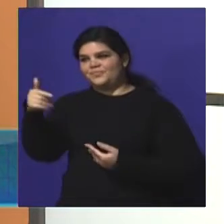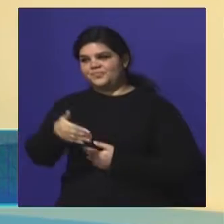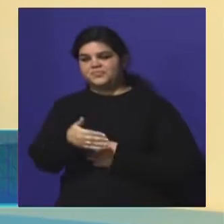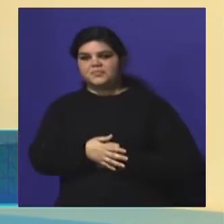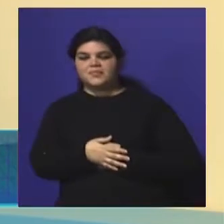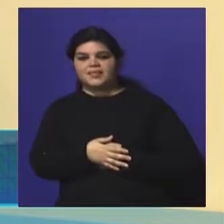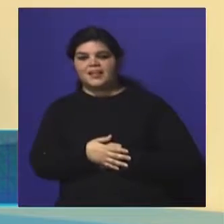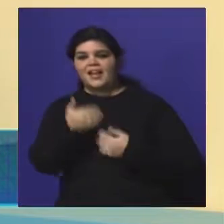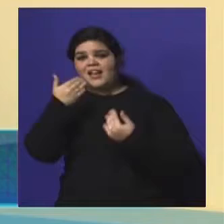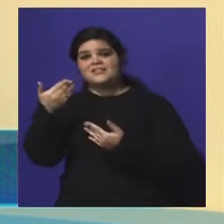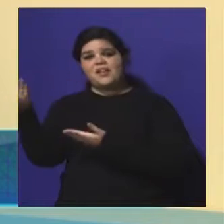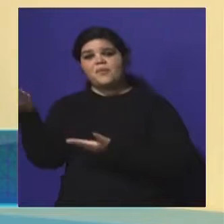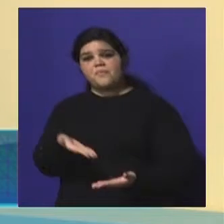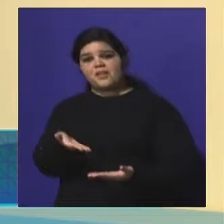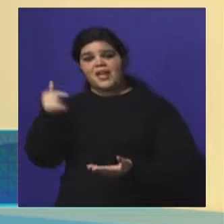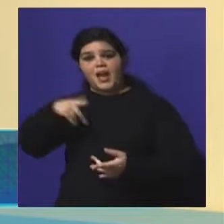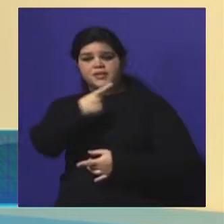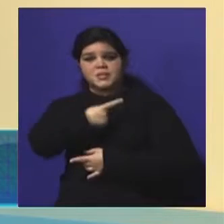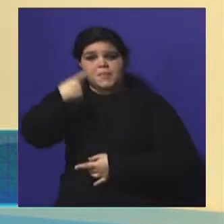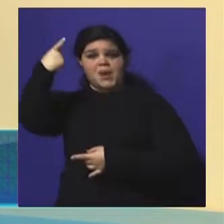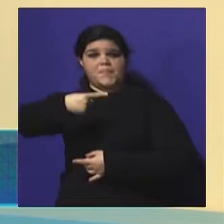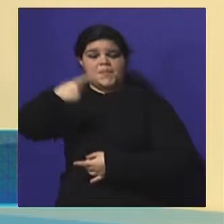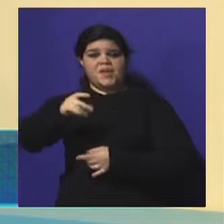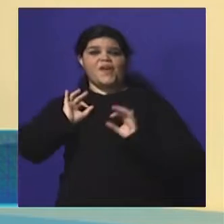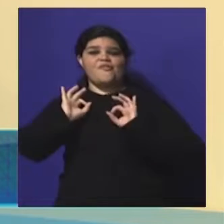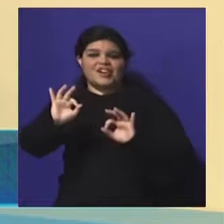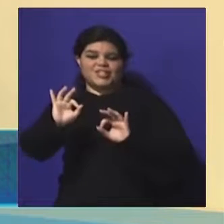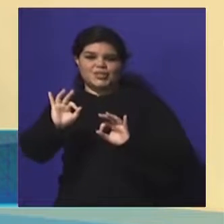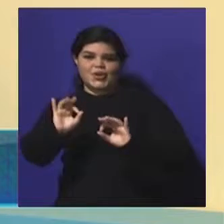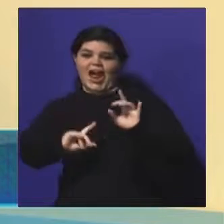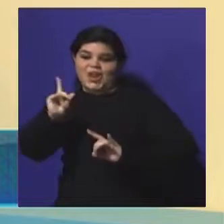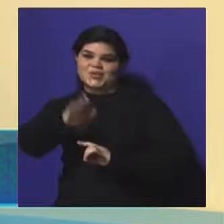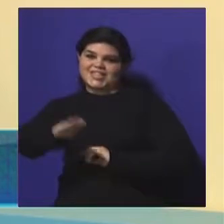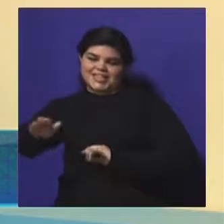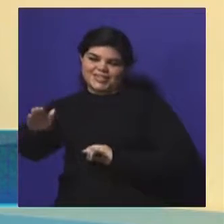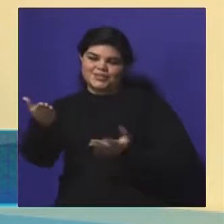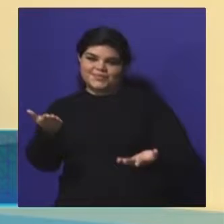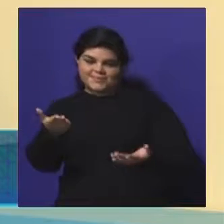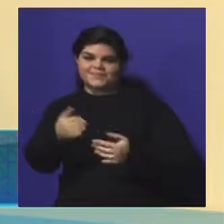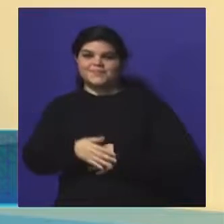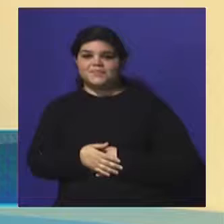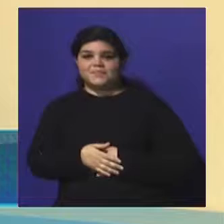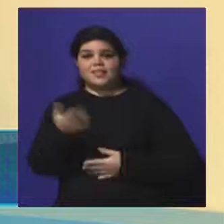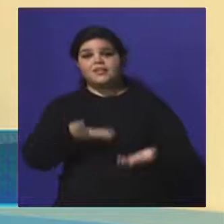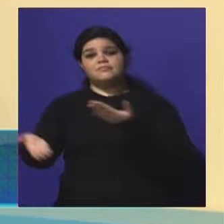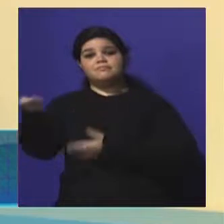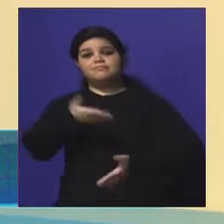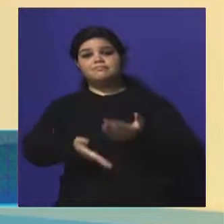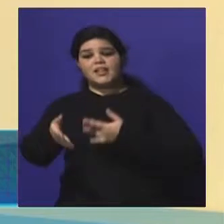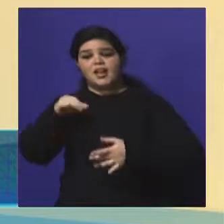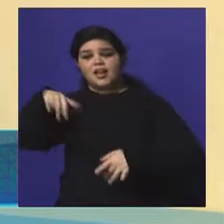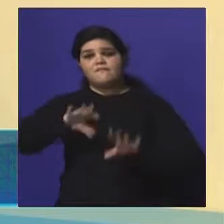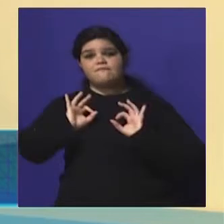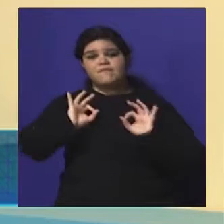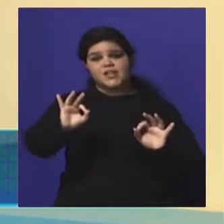por la bienvenida, estamos acá primera semana de vacaciones. Exacto. Para los chicos, así que estamos compartiendo entre el receso escolar